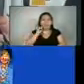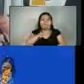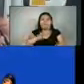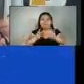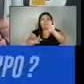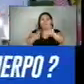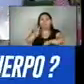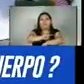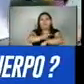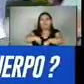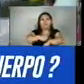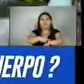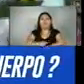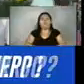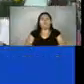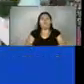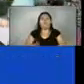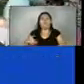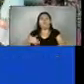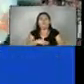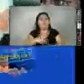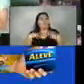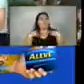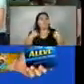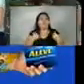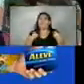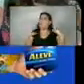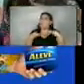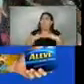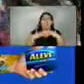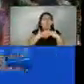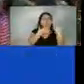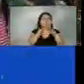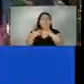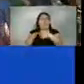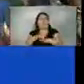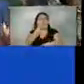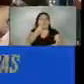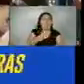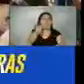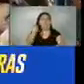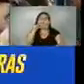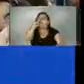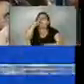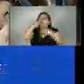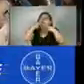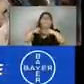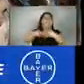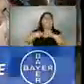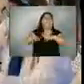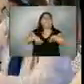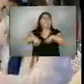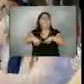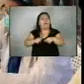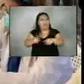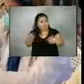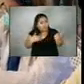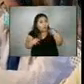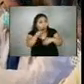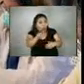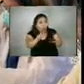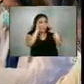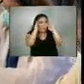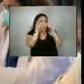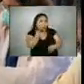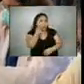72 horas. El Ministerio de Salud continuará realizando este tipo de jornadas en todo el país, por lo que invitaron a la población a estar